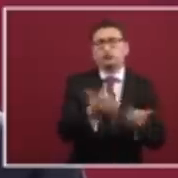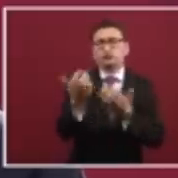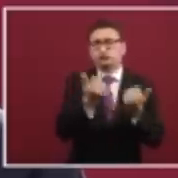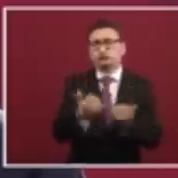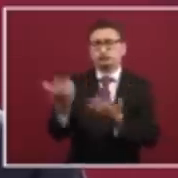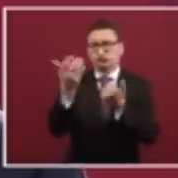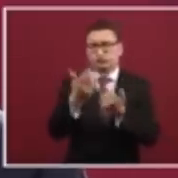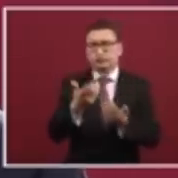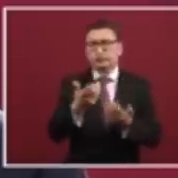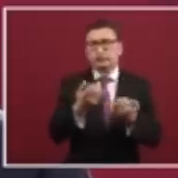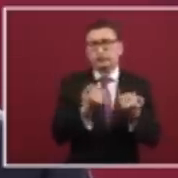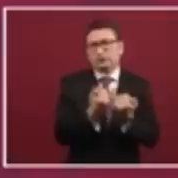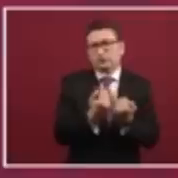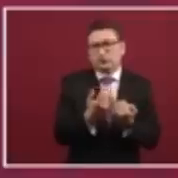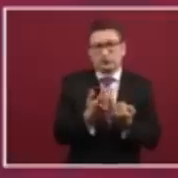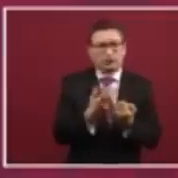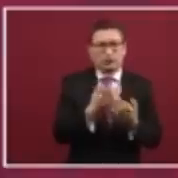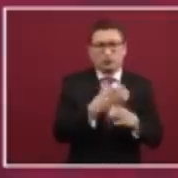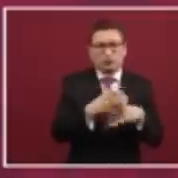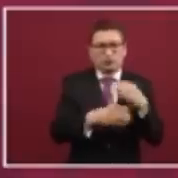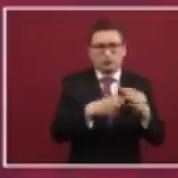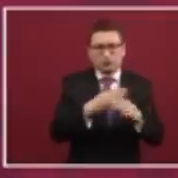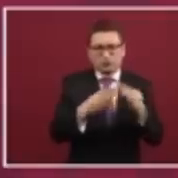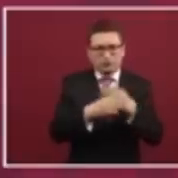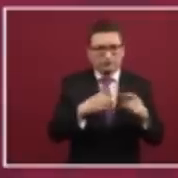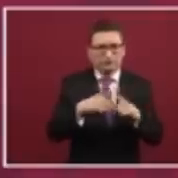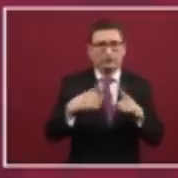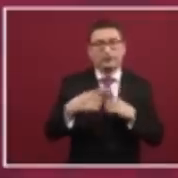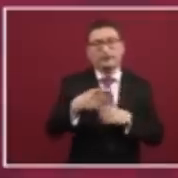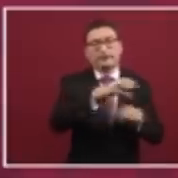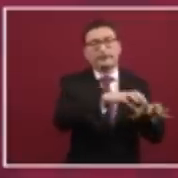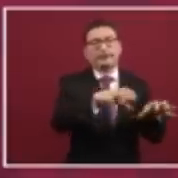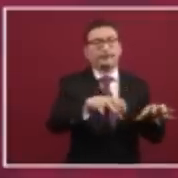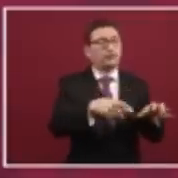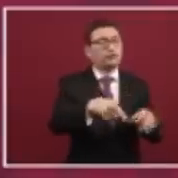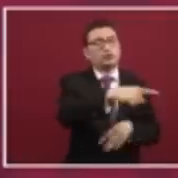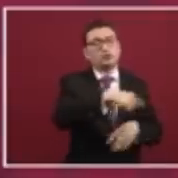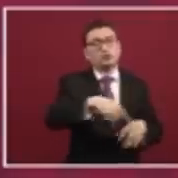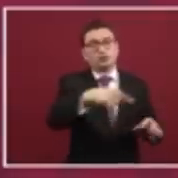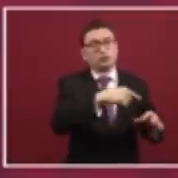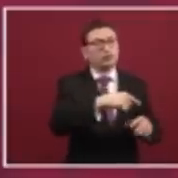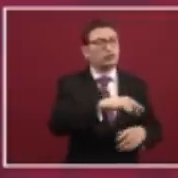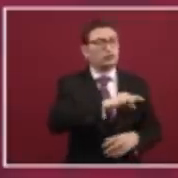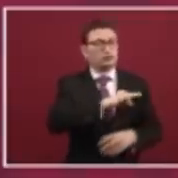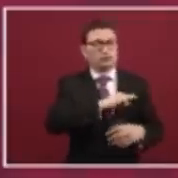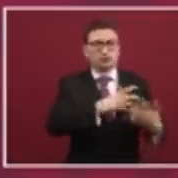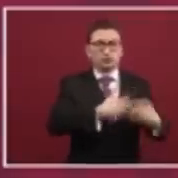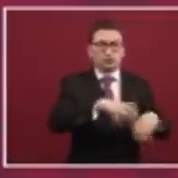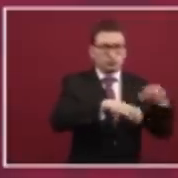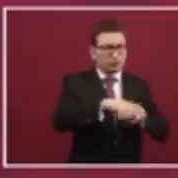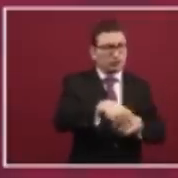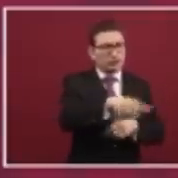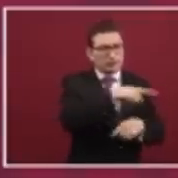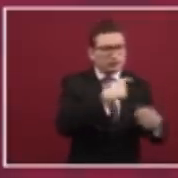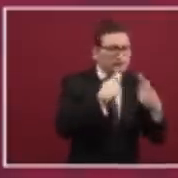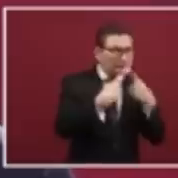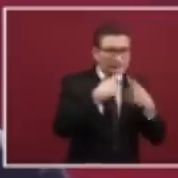insumos, el mercado. Entonces, ellas mismas se ponían de acuerdo, las compañías,